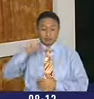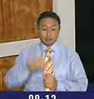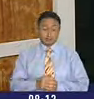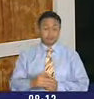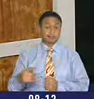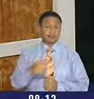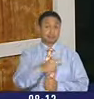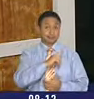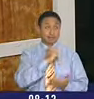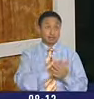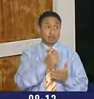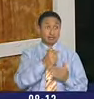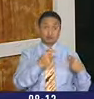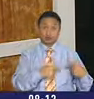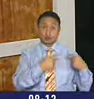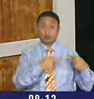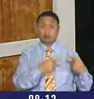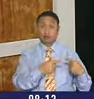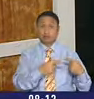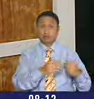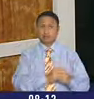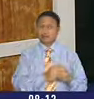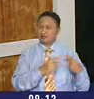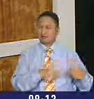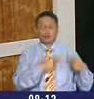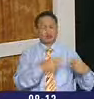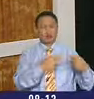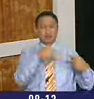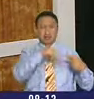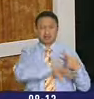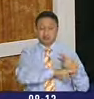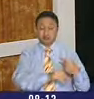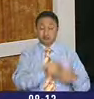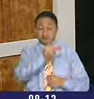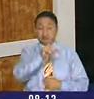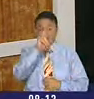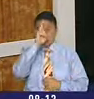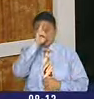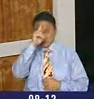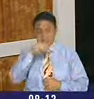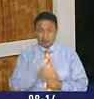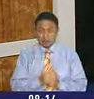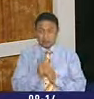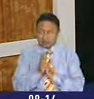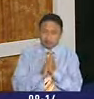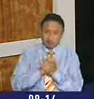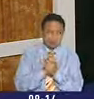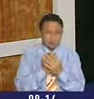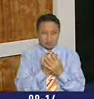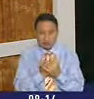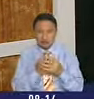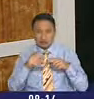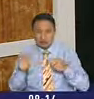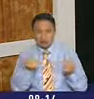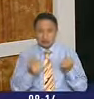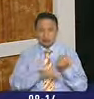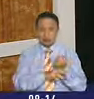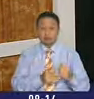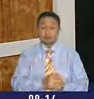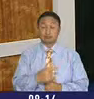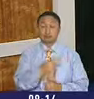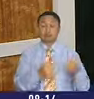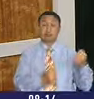ese sector, permanente, todos los días, a toda hora, los vivos, los delincuentes, ahí están operando y a los